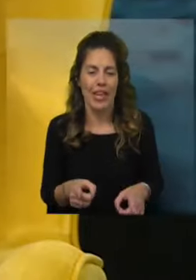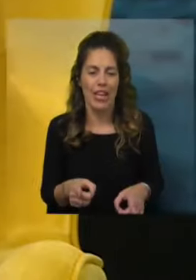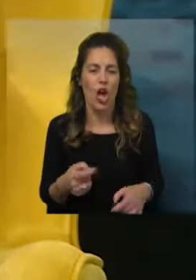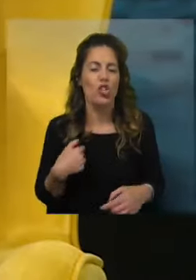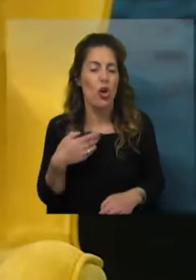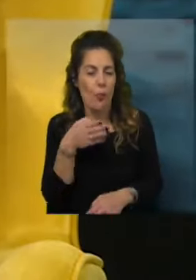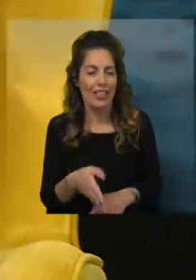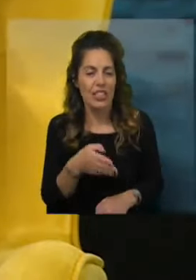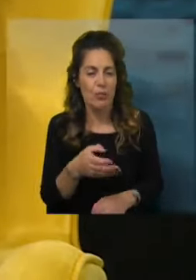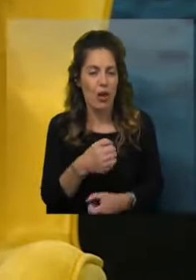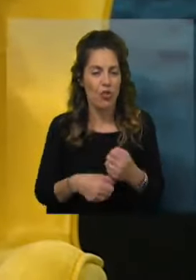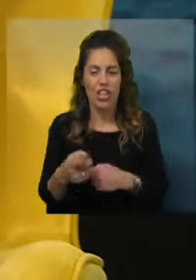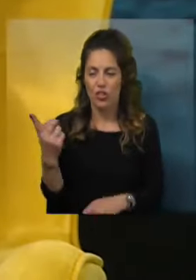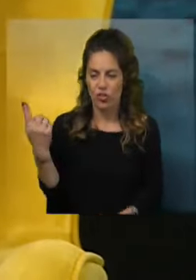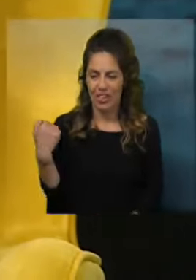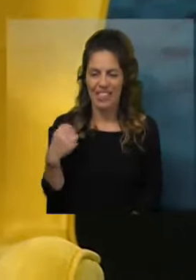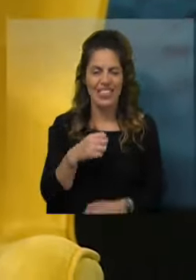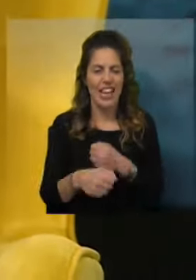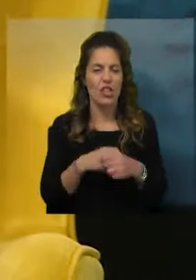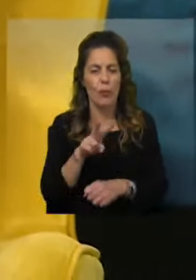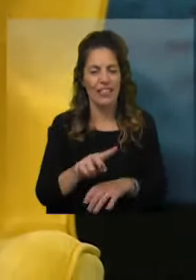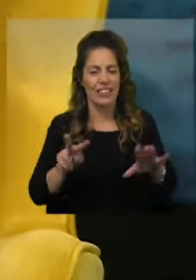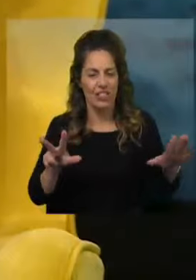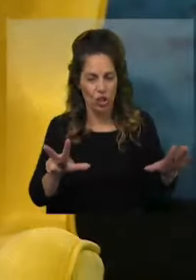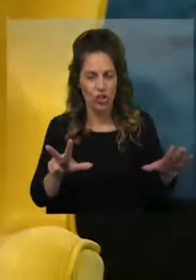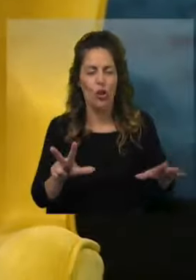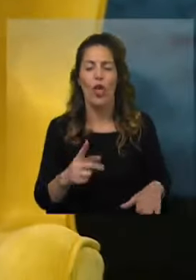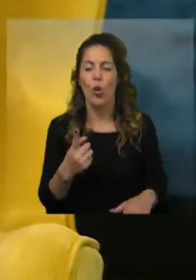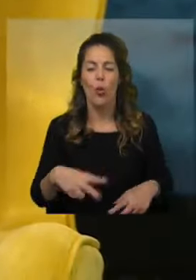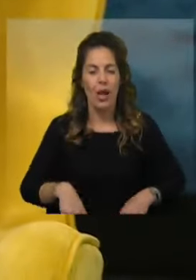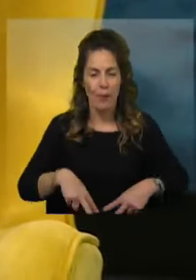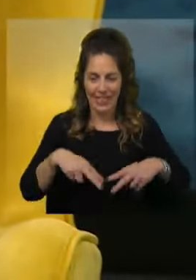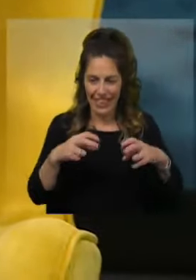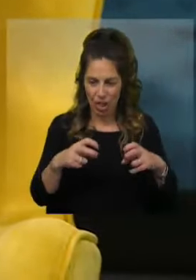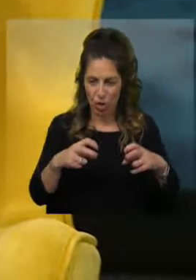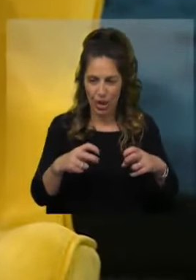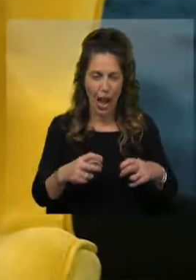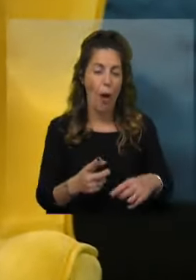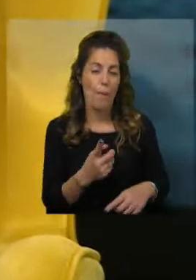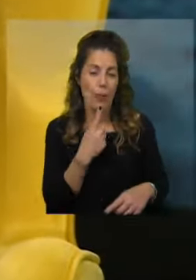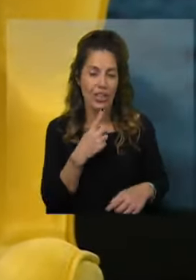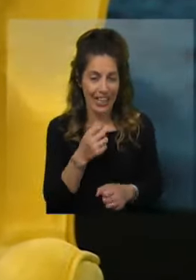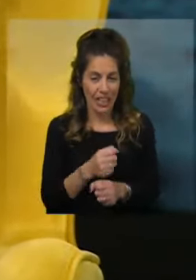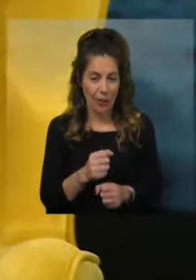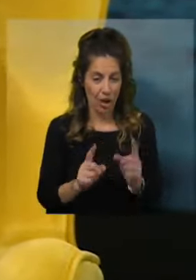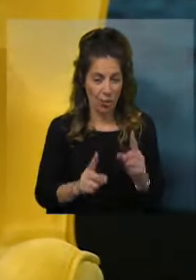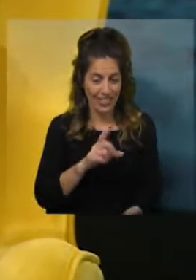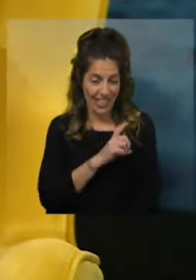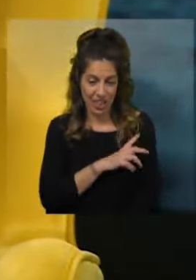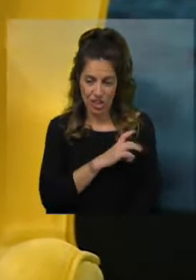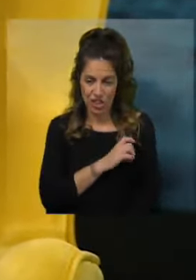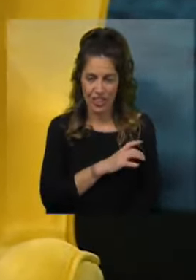participé hace unos años en el 2018 con una investigadora que es politóloga y trabaja en la universidad de chile